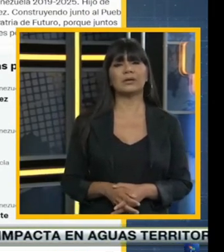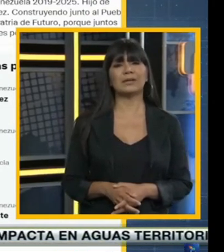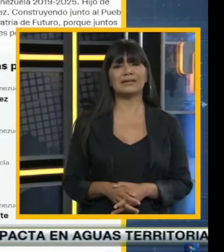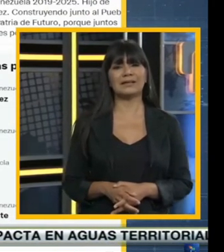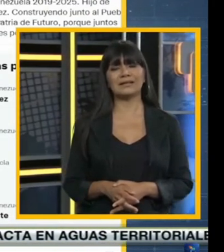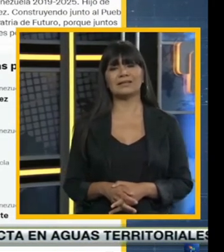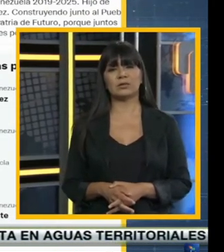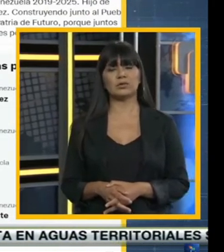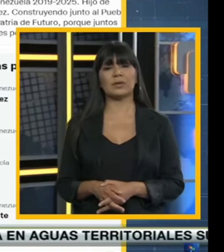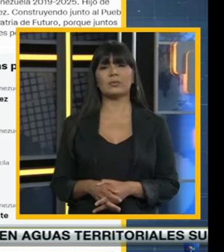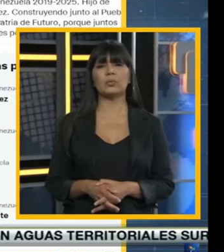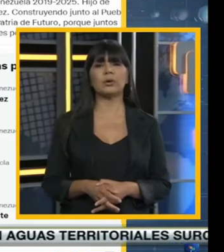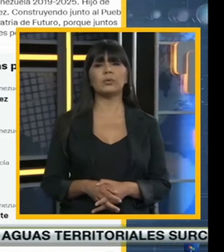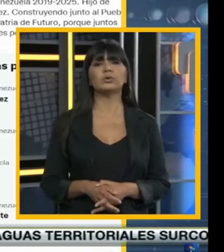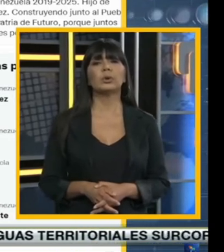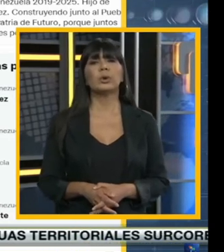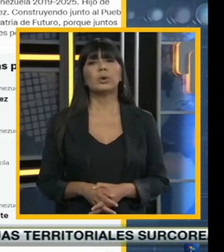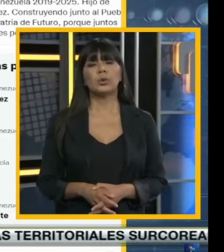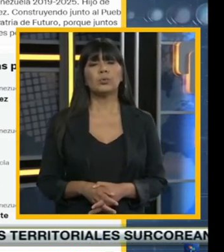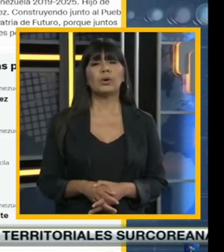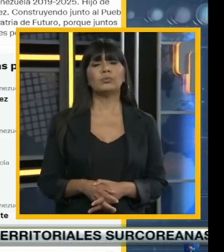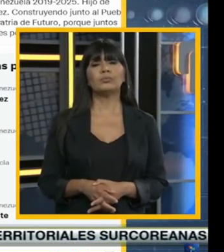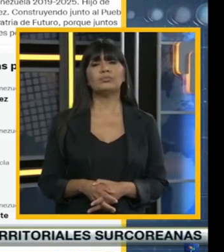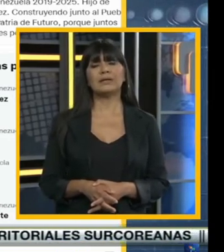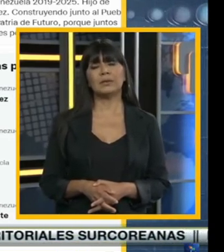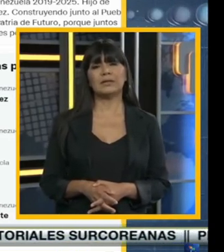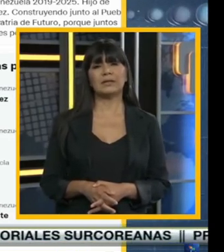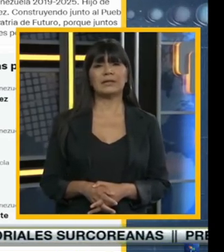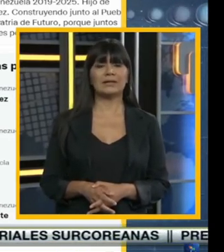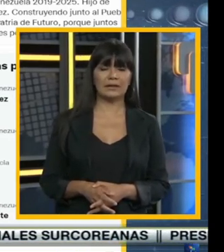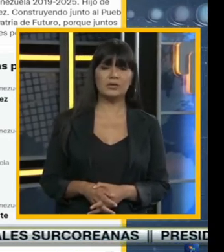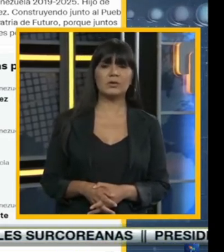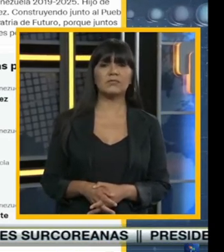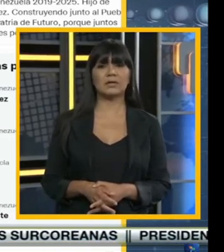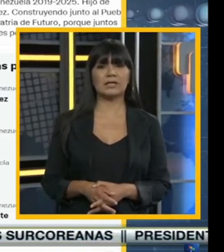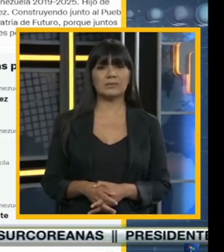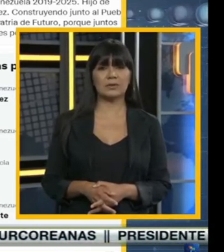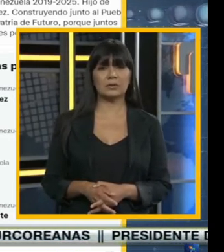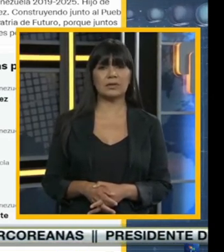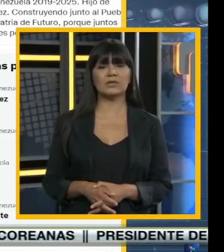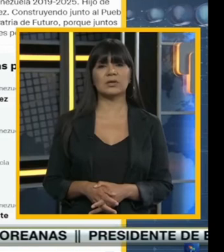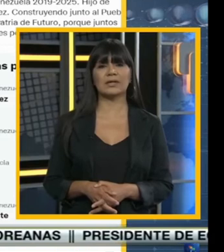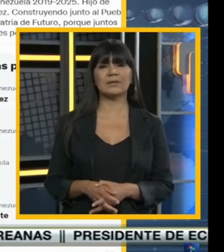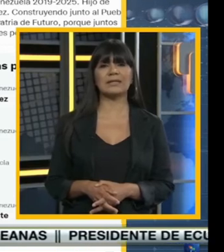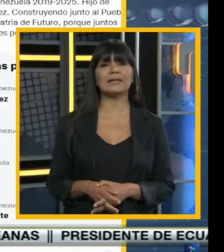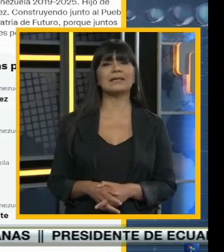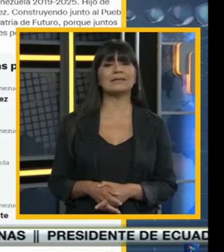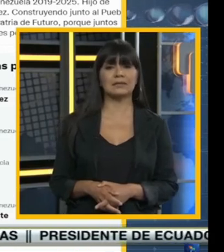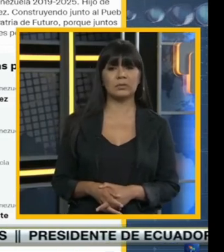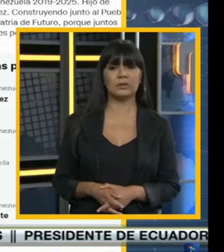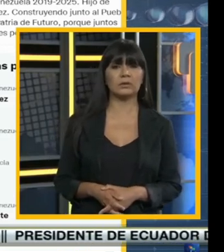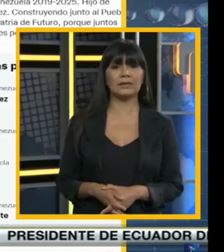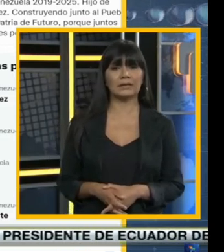que apunta al bienestar y el desarrollo para ambos pueblos, rumbo a un 2023 de integración, fortalecimiento de relaciones de